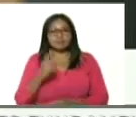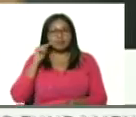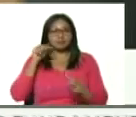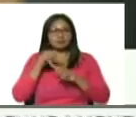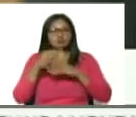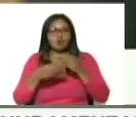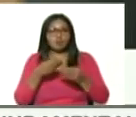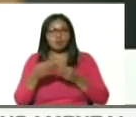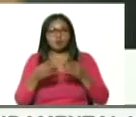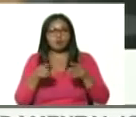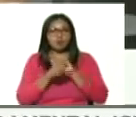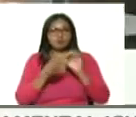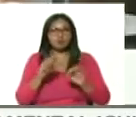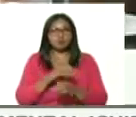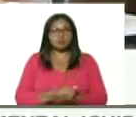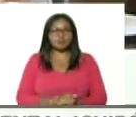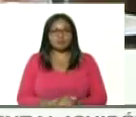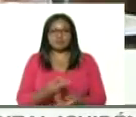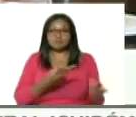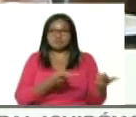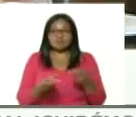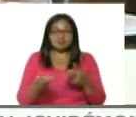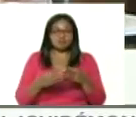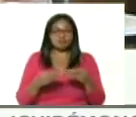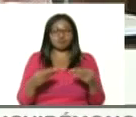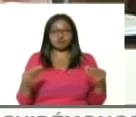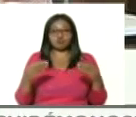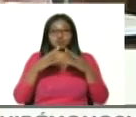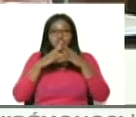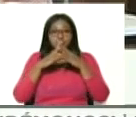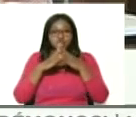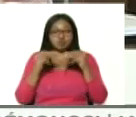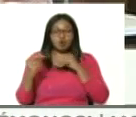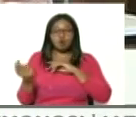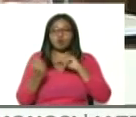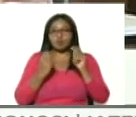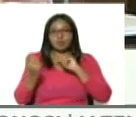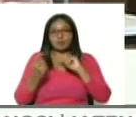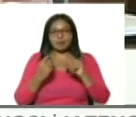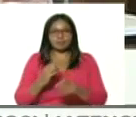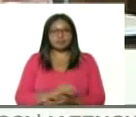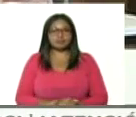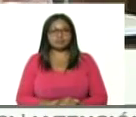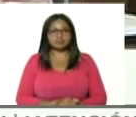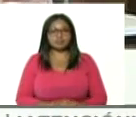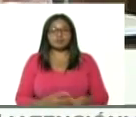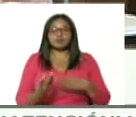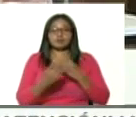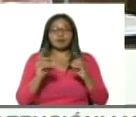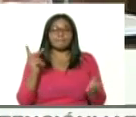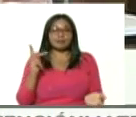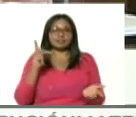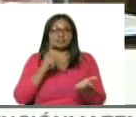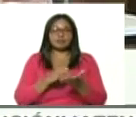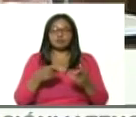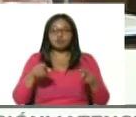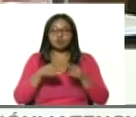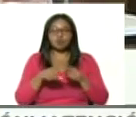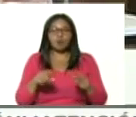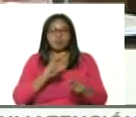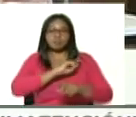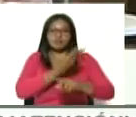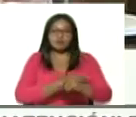comunal. Bienvenidos los grandes debates. Si de democracia, de participación y de